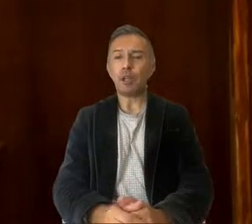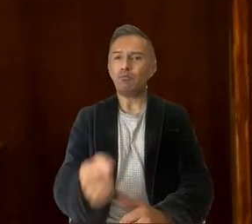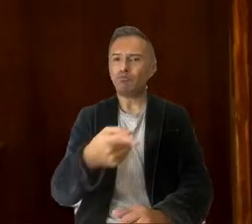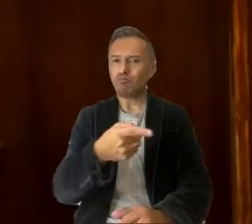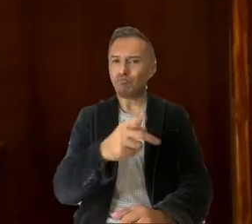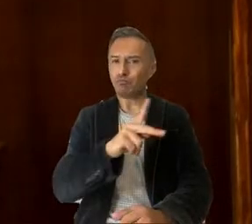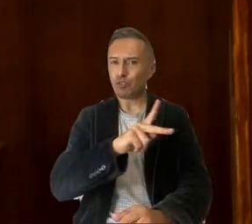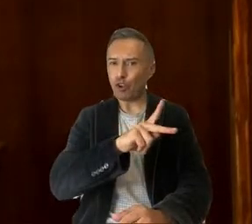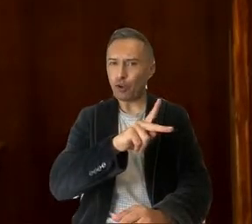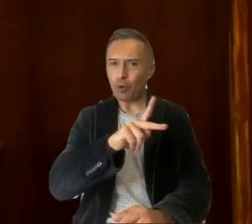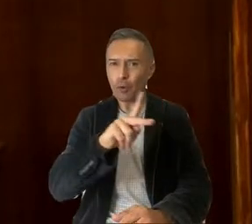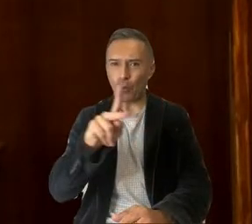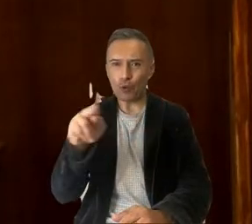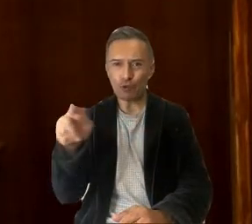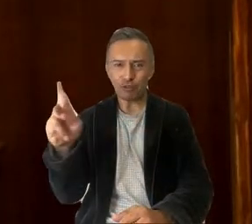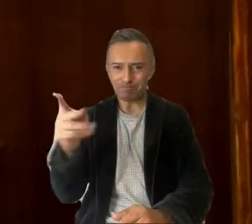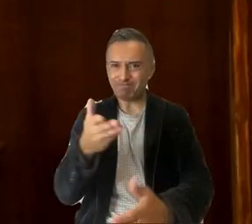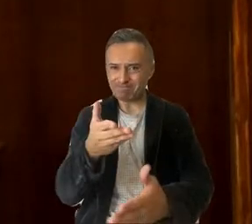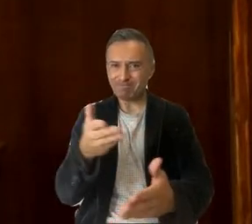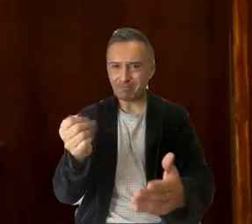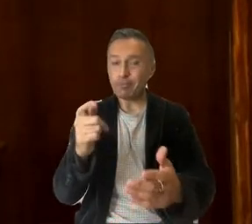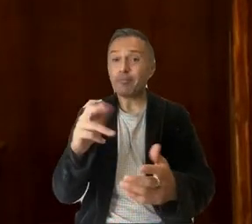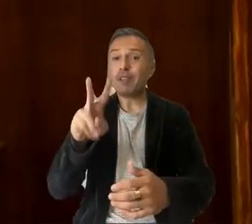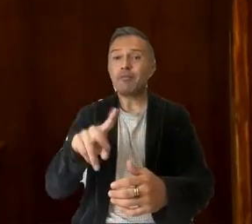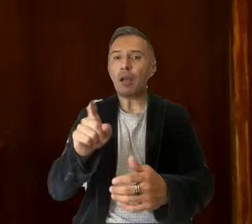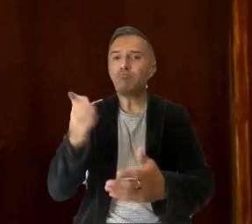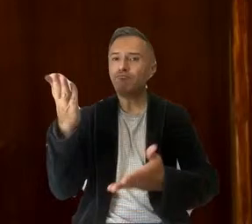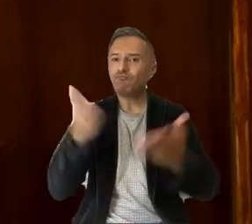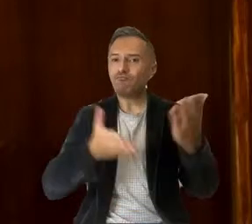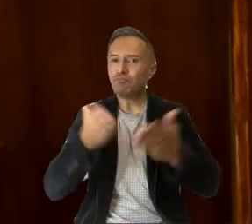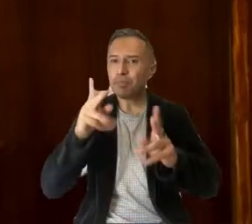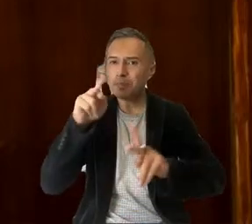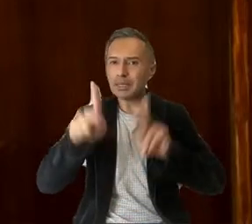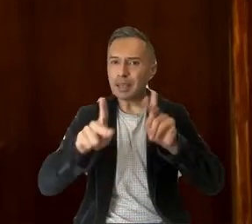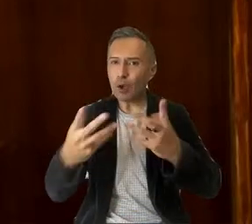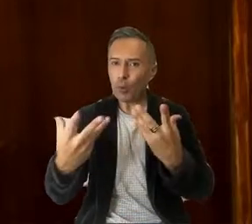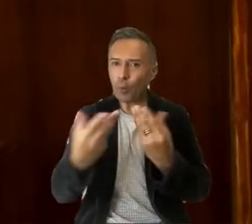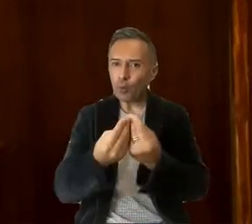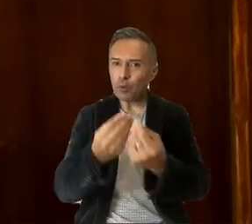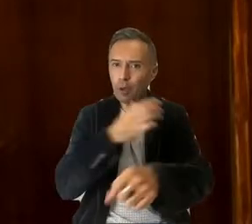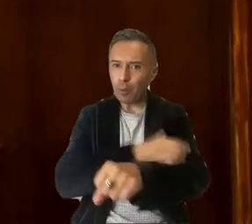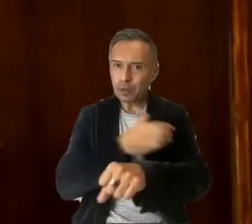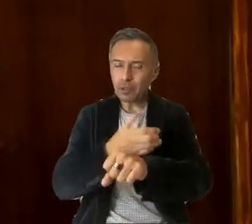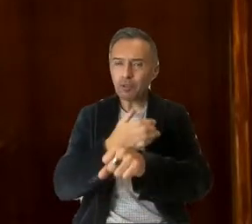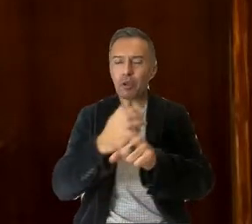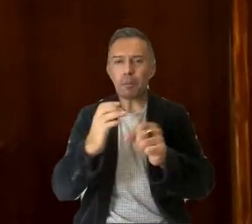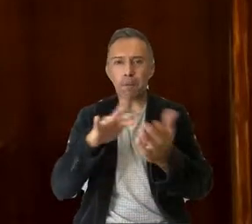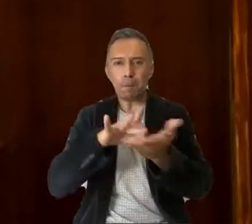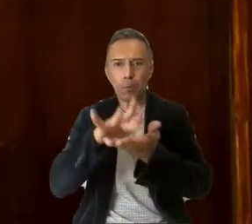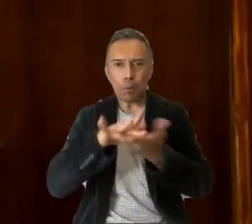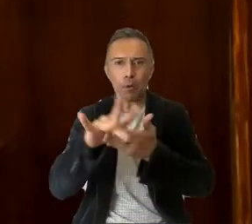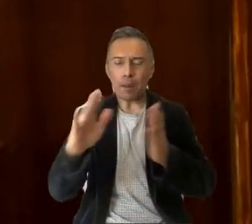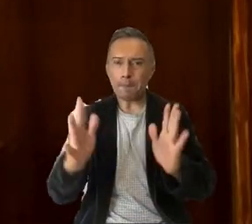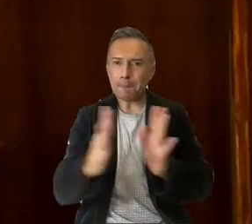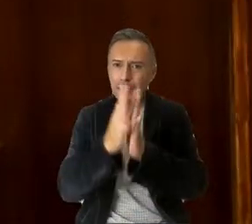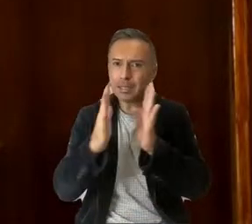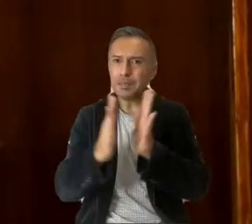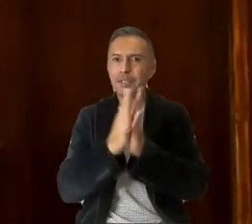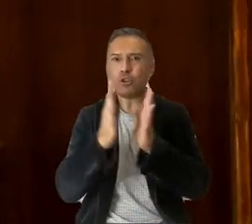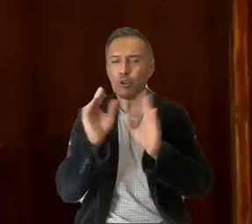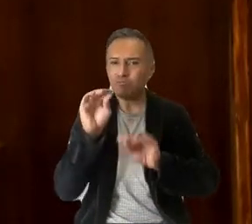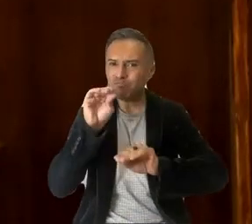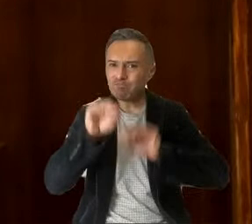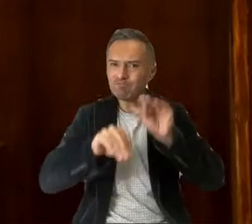A todos ustedes, gracias por el acompañamiento, participación y contribución con